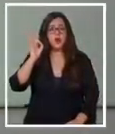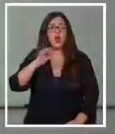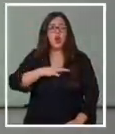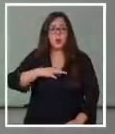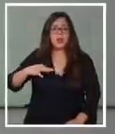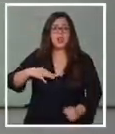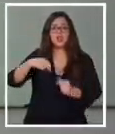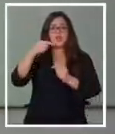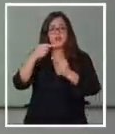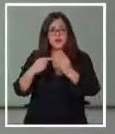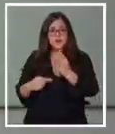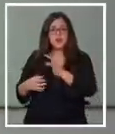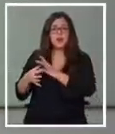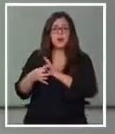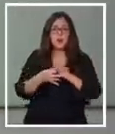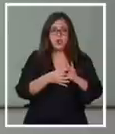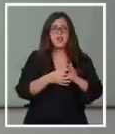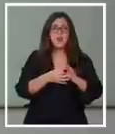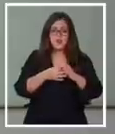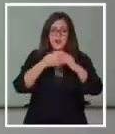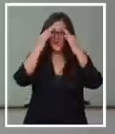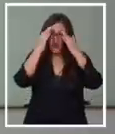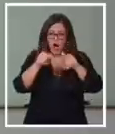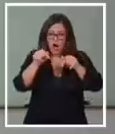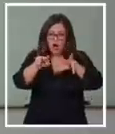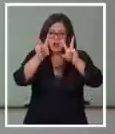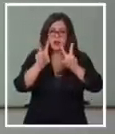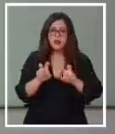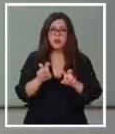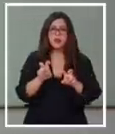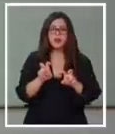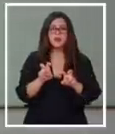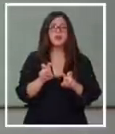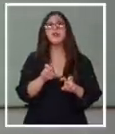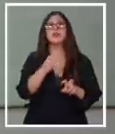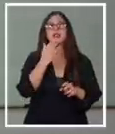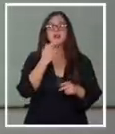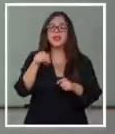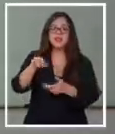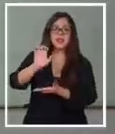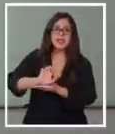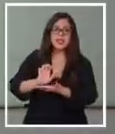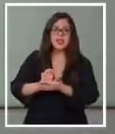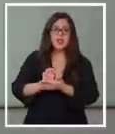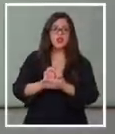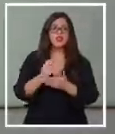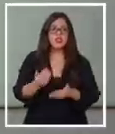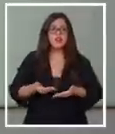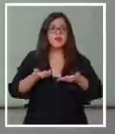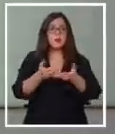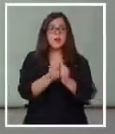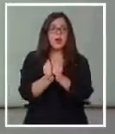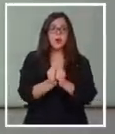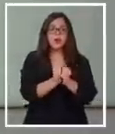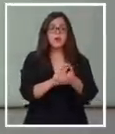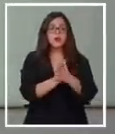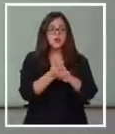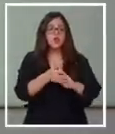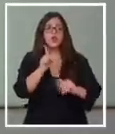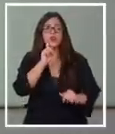ministros y ministras justamente para tratar este tema y que desde el estado le vamos a prestar todo el acompañamiento a